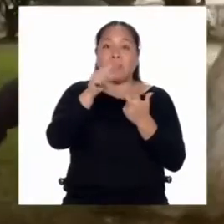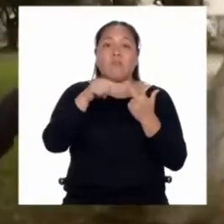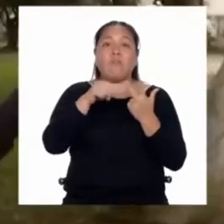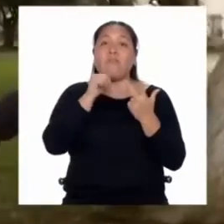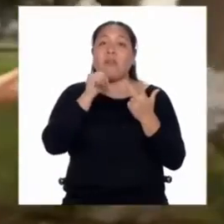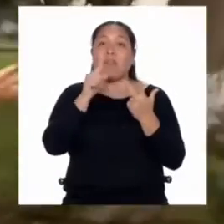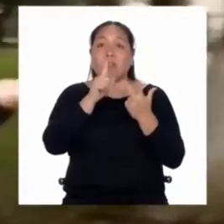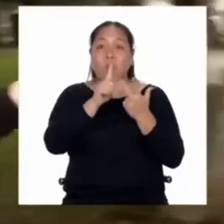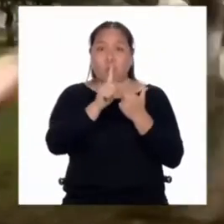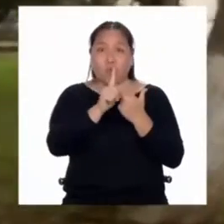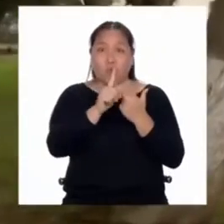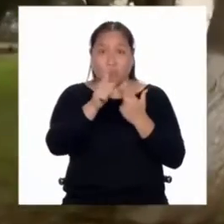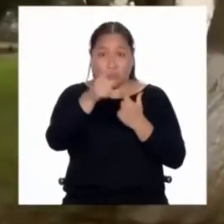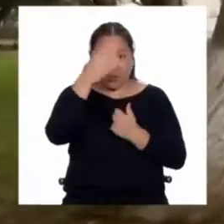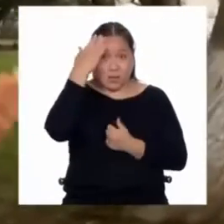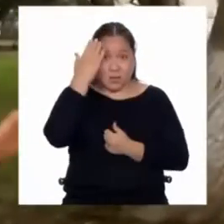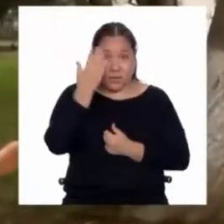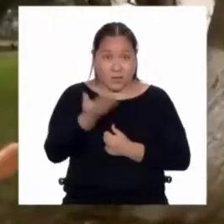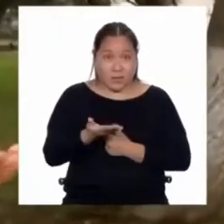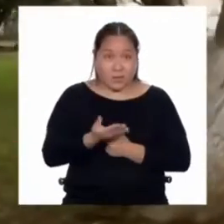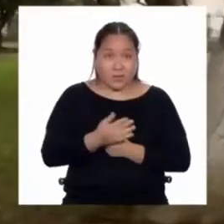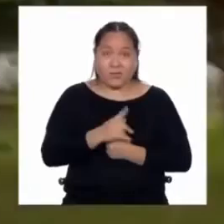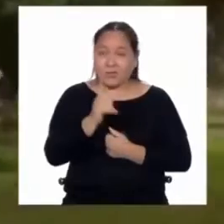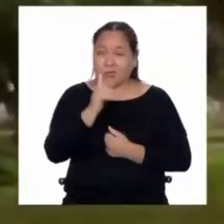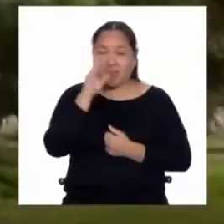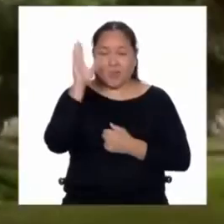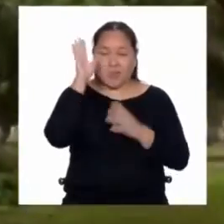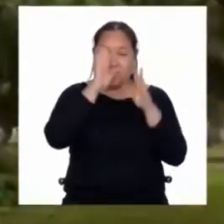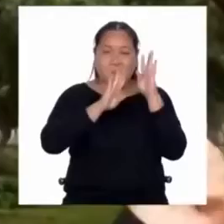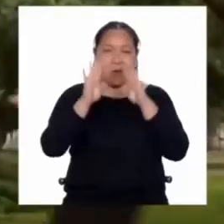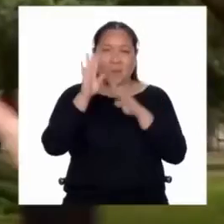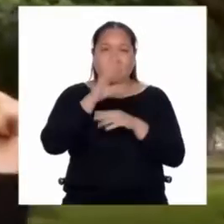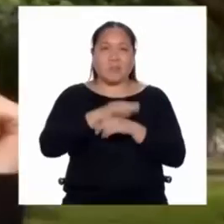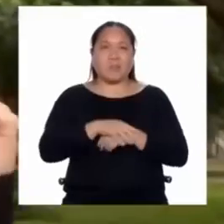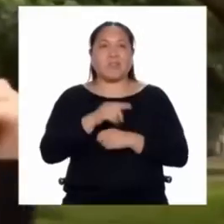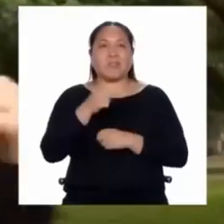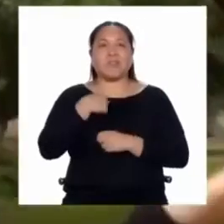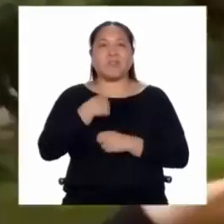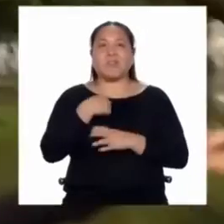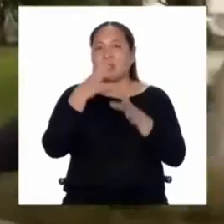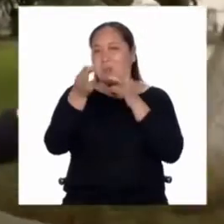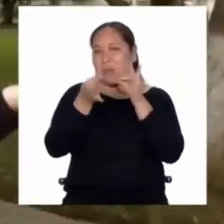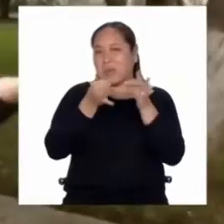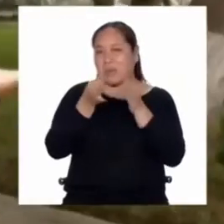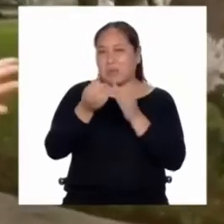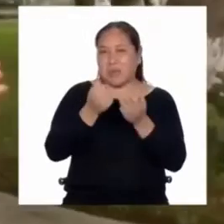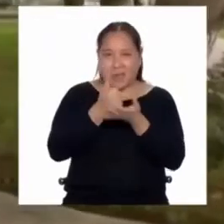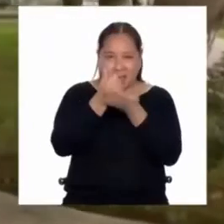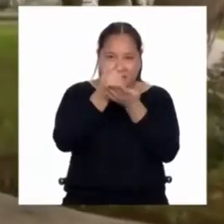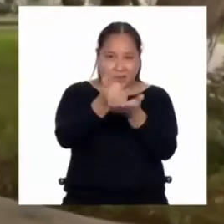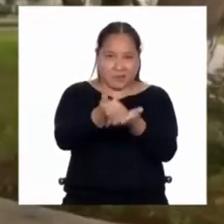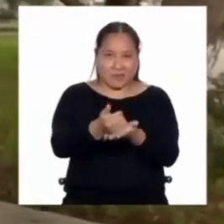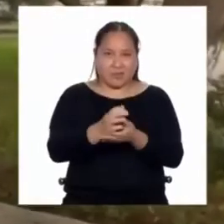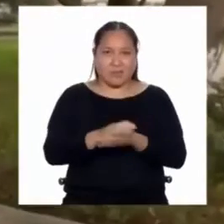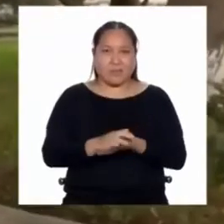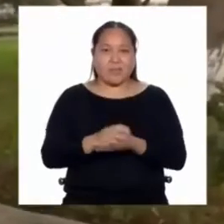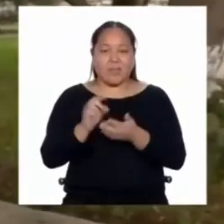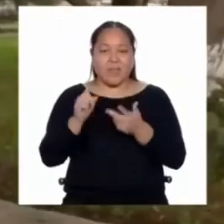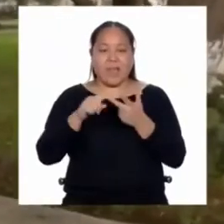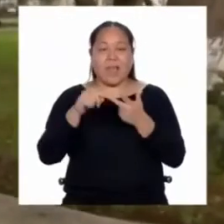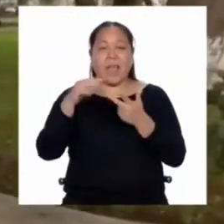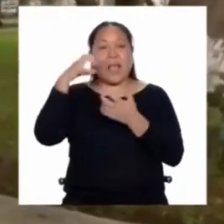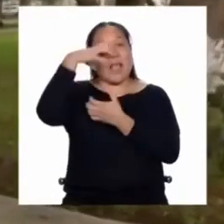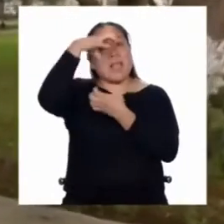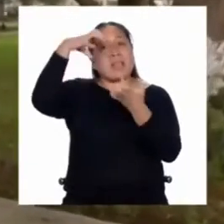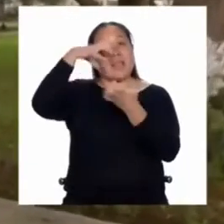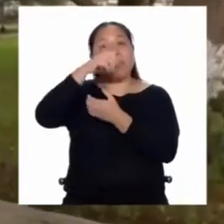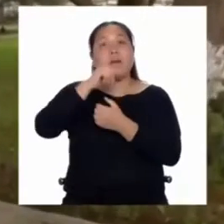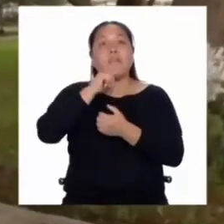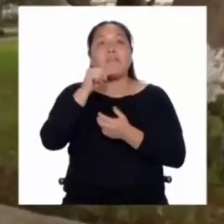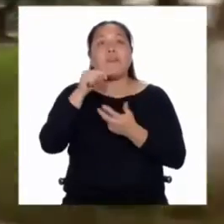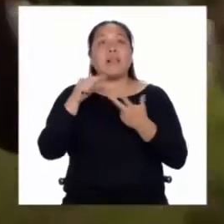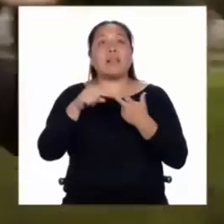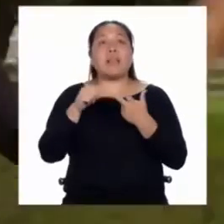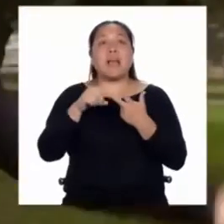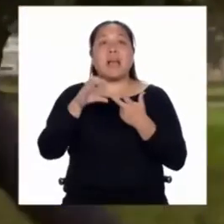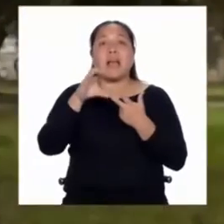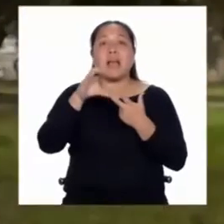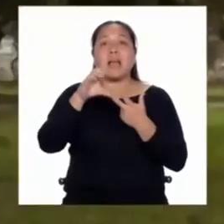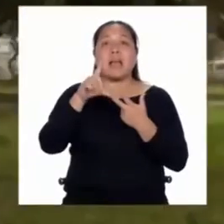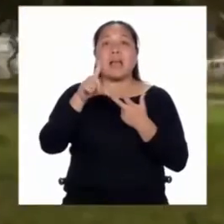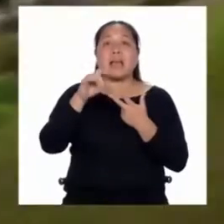¿Sabes cuál es? No te preocupes, porque para eso estoy yo aquí, para ayudarte. El clima que nos falta desarrollar es el